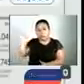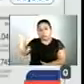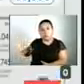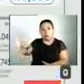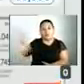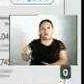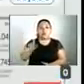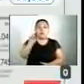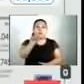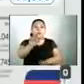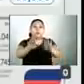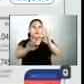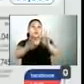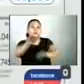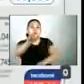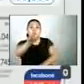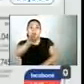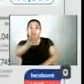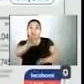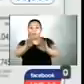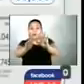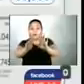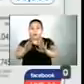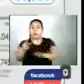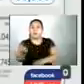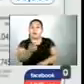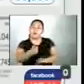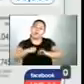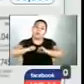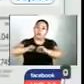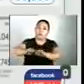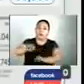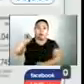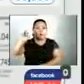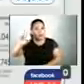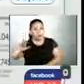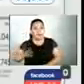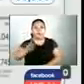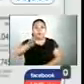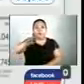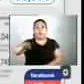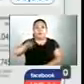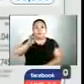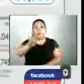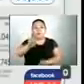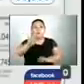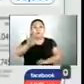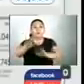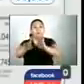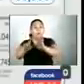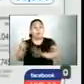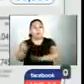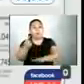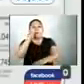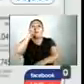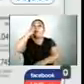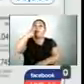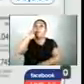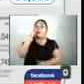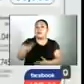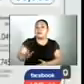137 casos nuevos, tres personas fallecidas. Se han realizado 2 mil 456 pruebas y 110